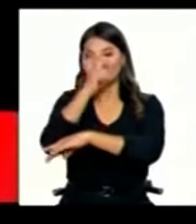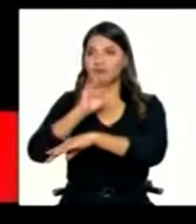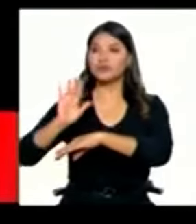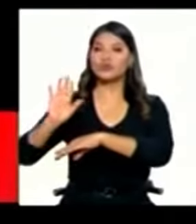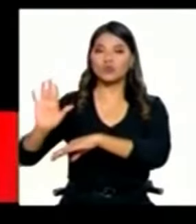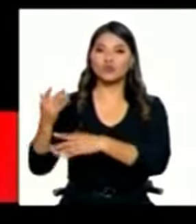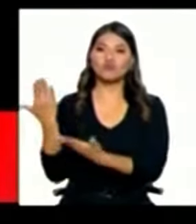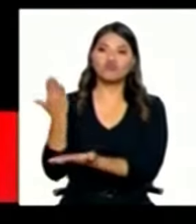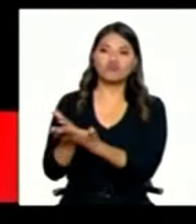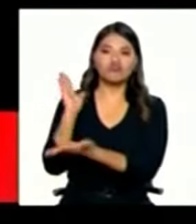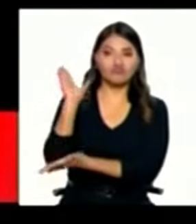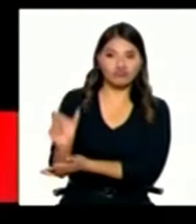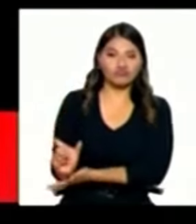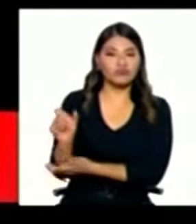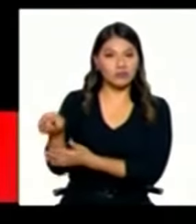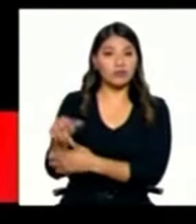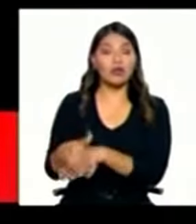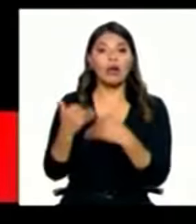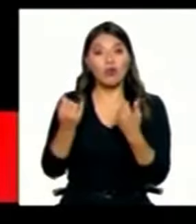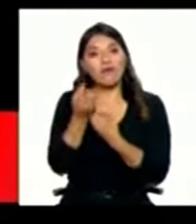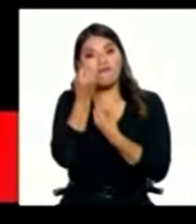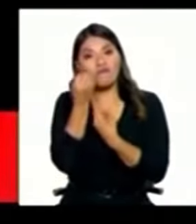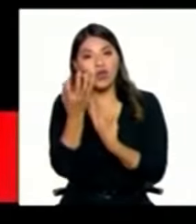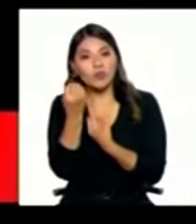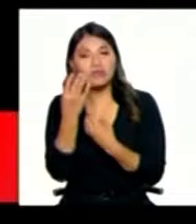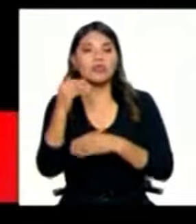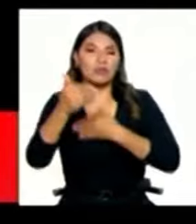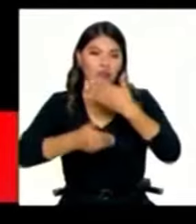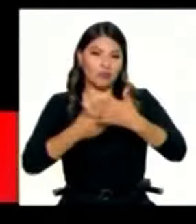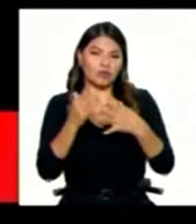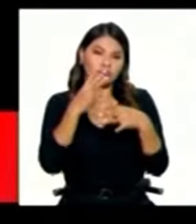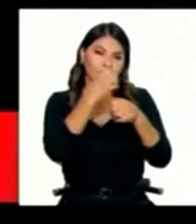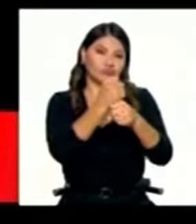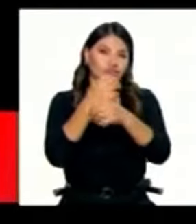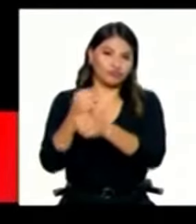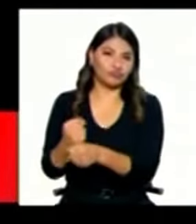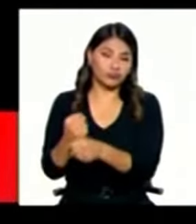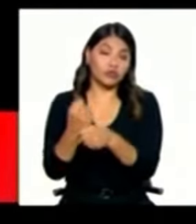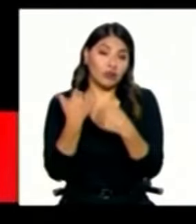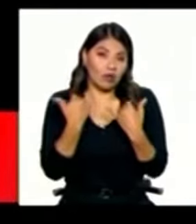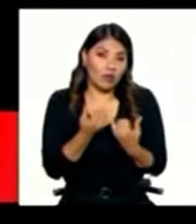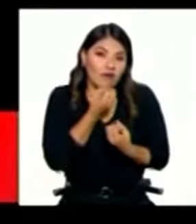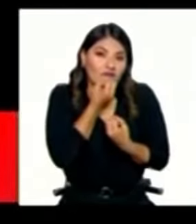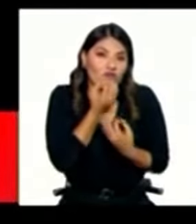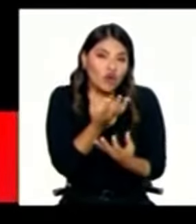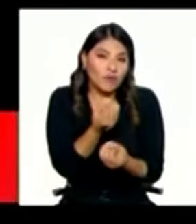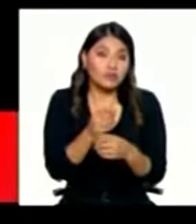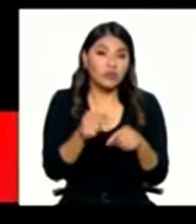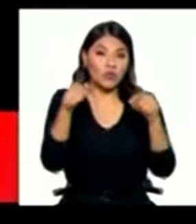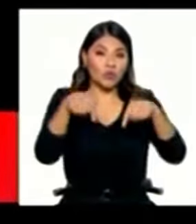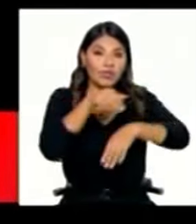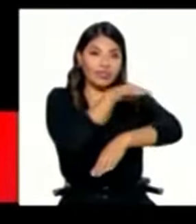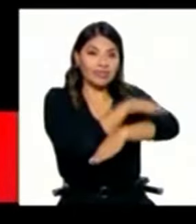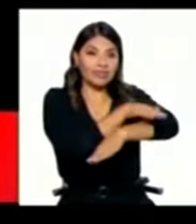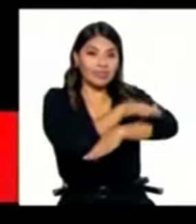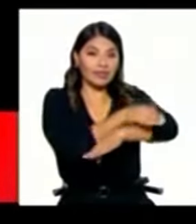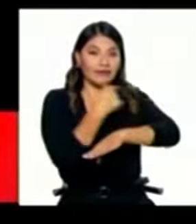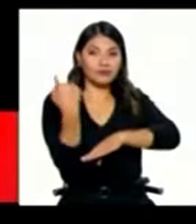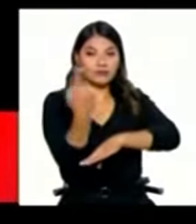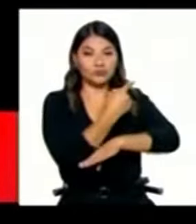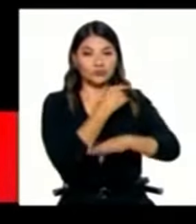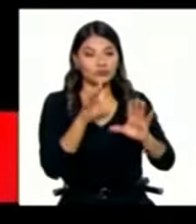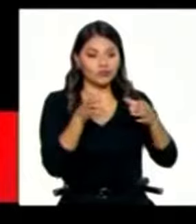esta persona. Es la información que nosotros podemos resumir, Omar, es lo que ha ocurrido hoy en la tarde aquí en la